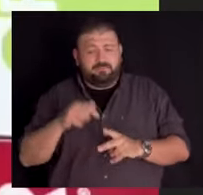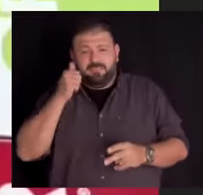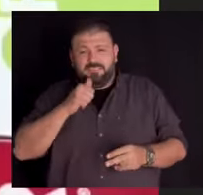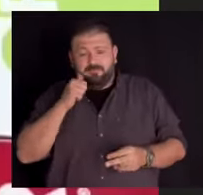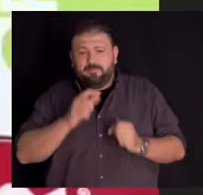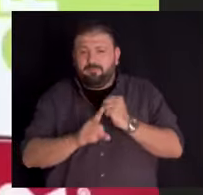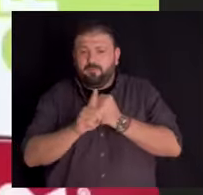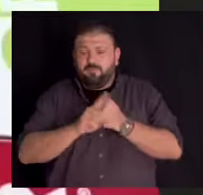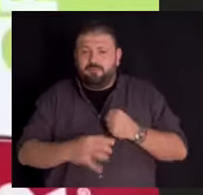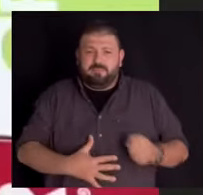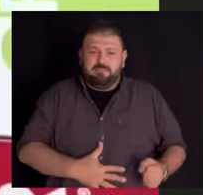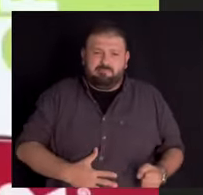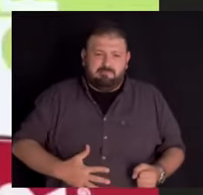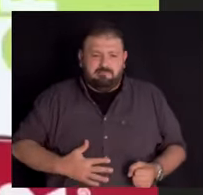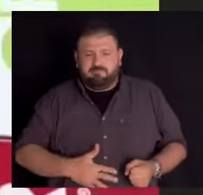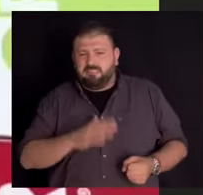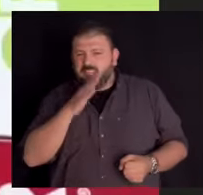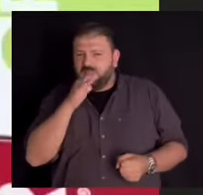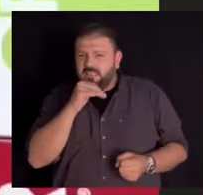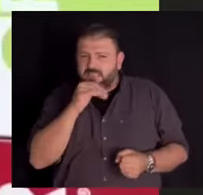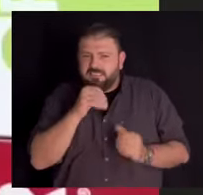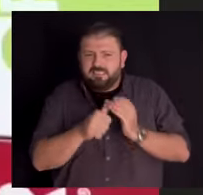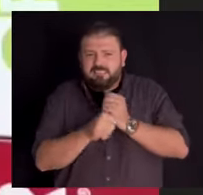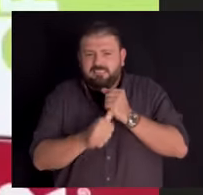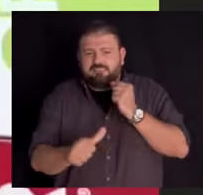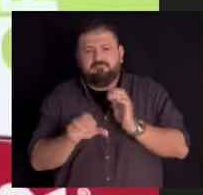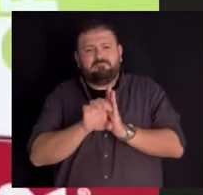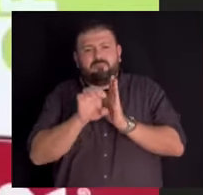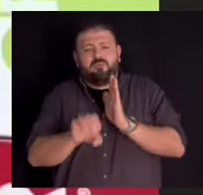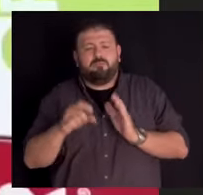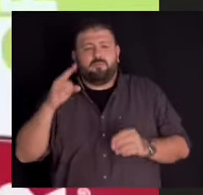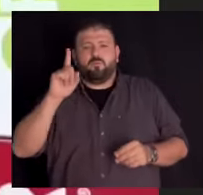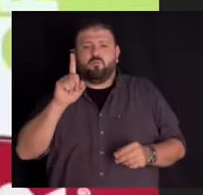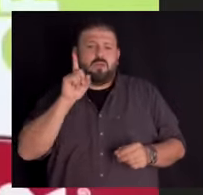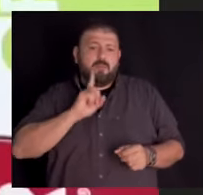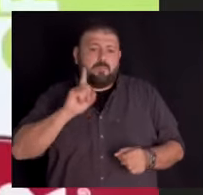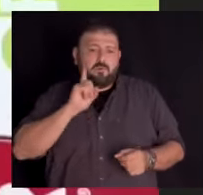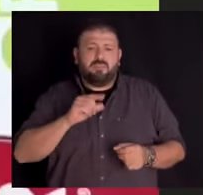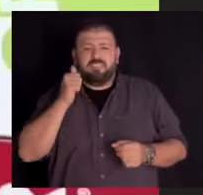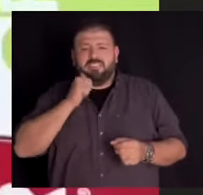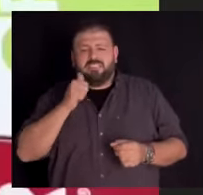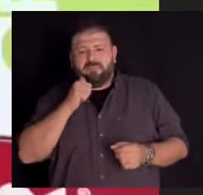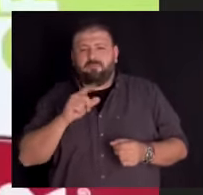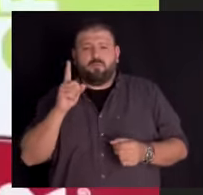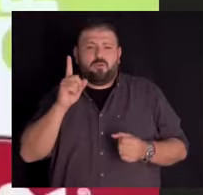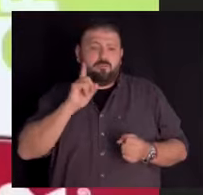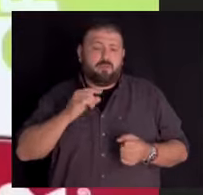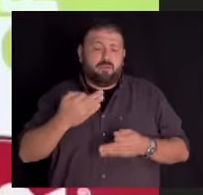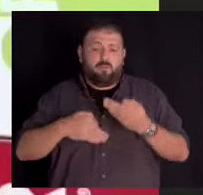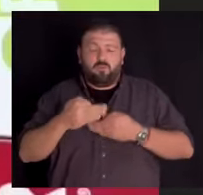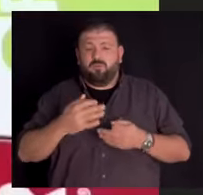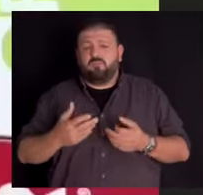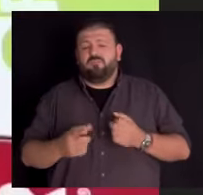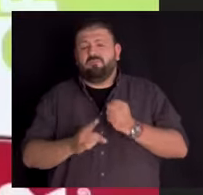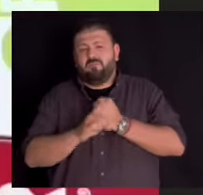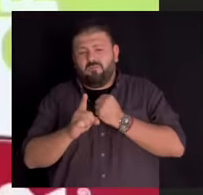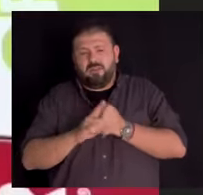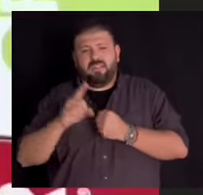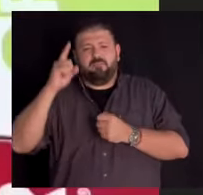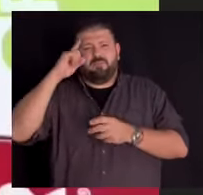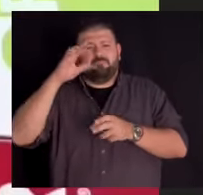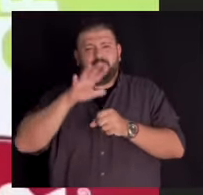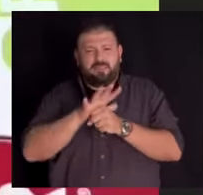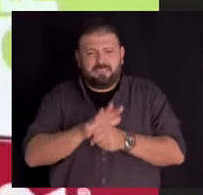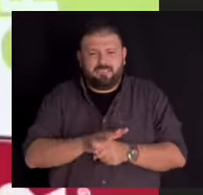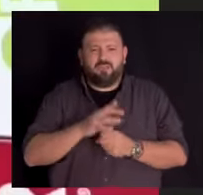Muy cierto. Imagínense esto en una mujer que todo el tiempo sufre de estrés, de preocupaciones. Luego hablamos de esto, pero